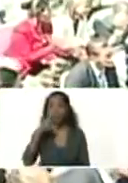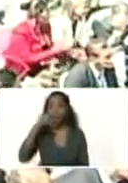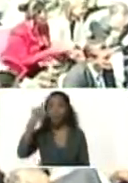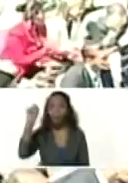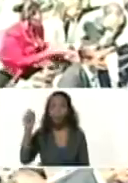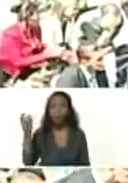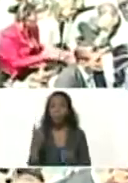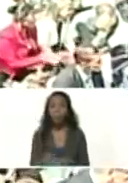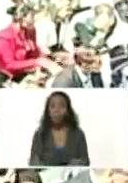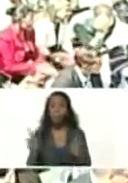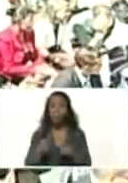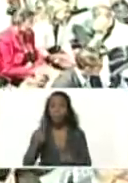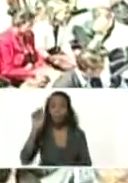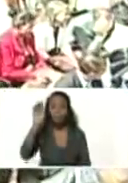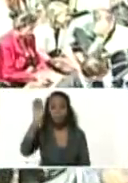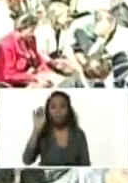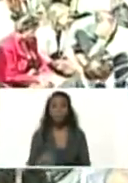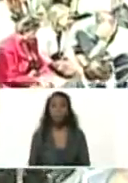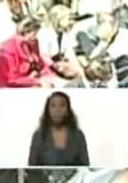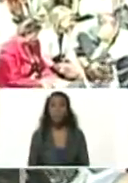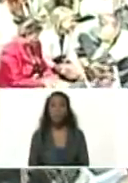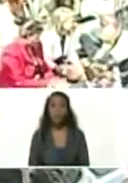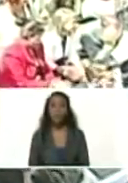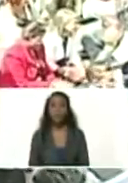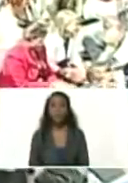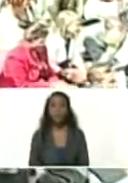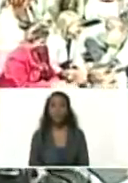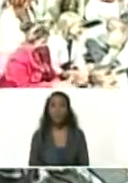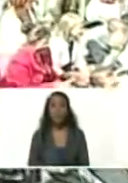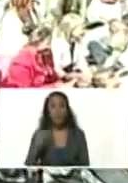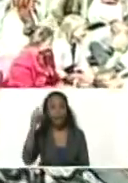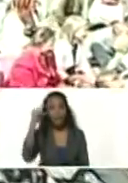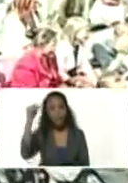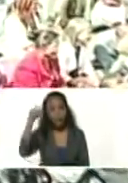Por último, presidente, por el día de hoy.